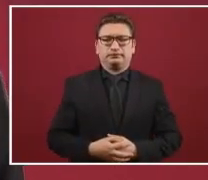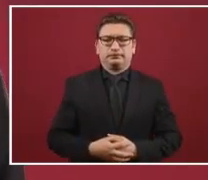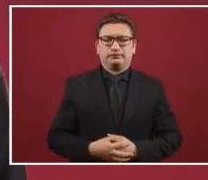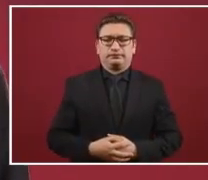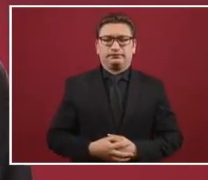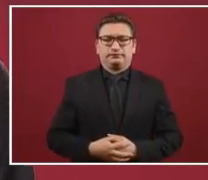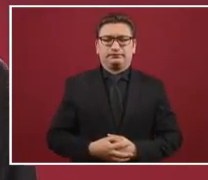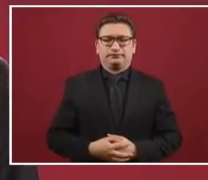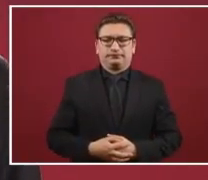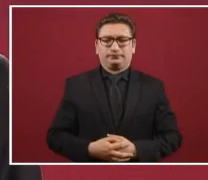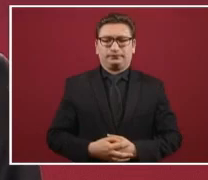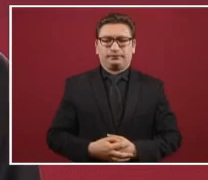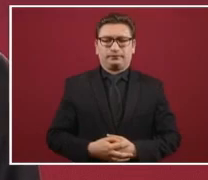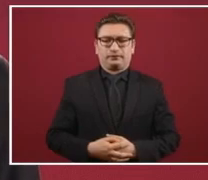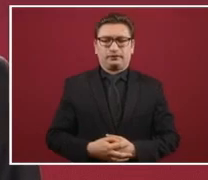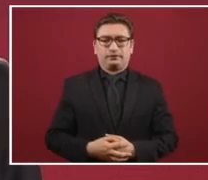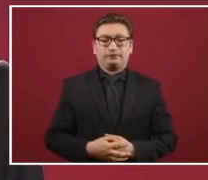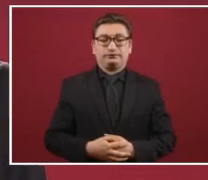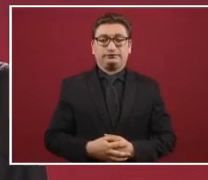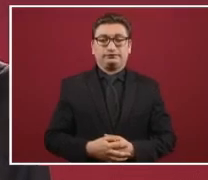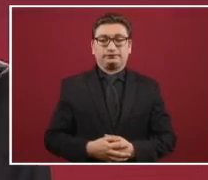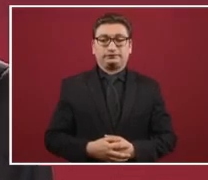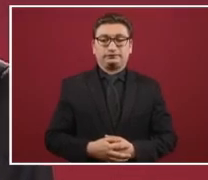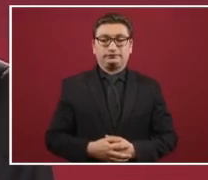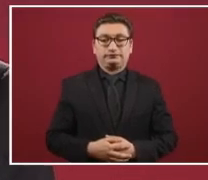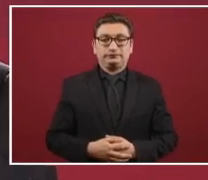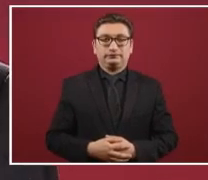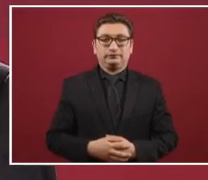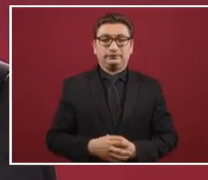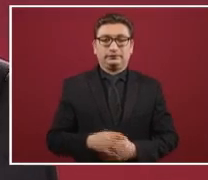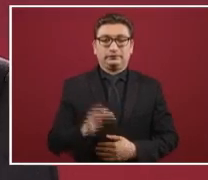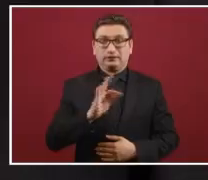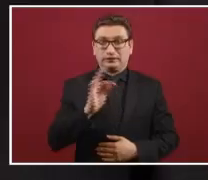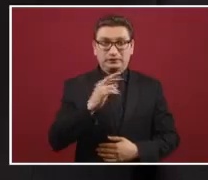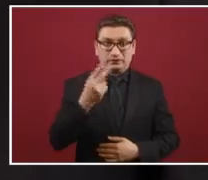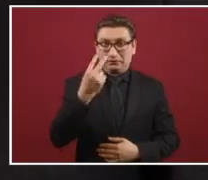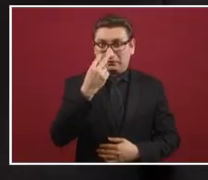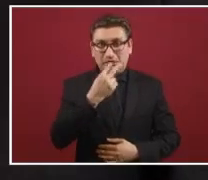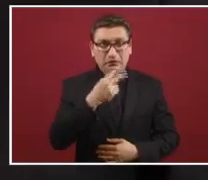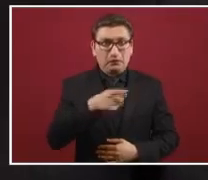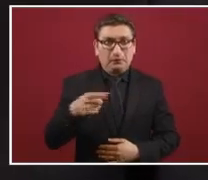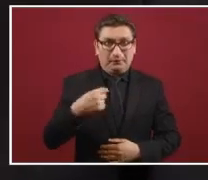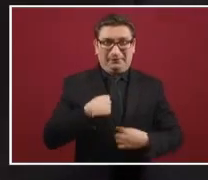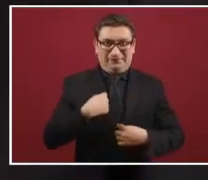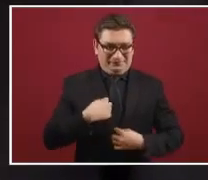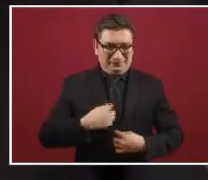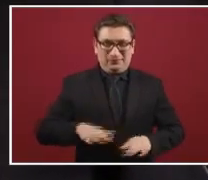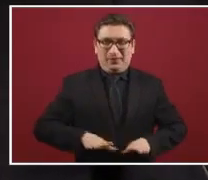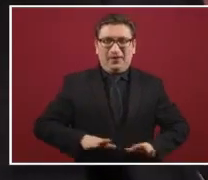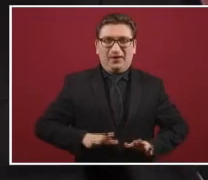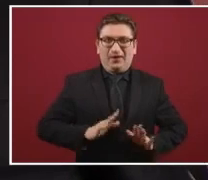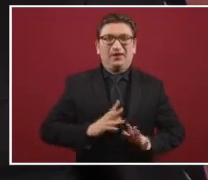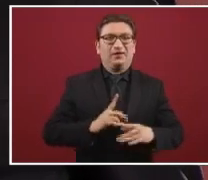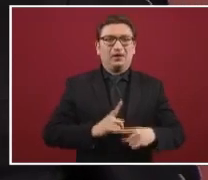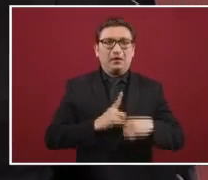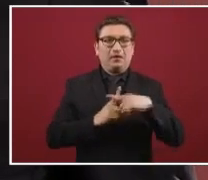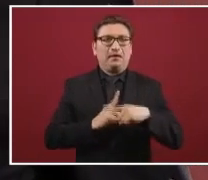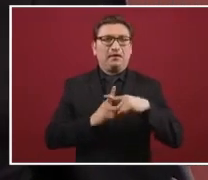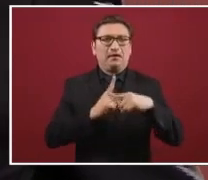Puede ser que me vean demasiado optimista, pues en